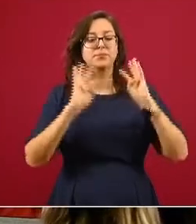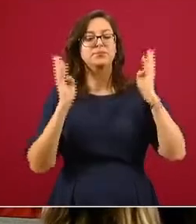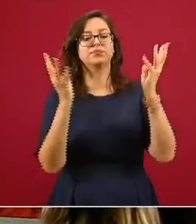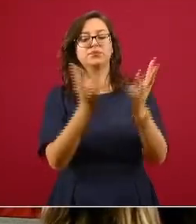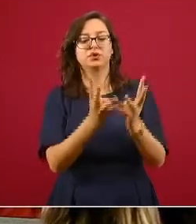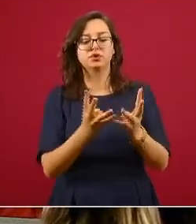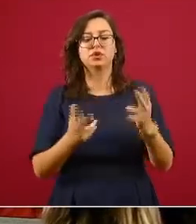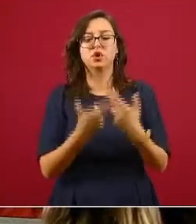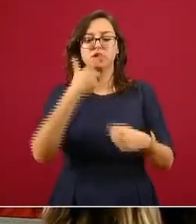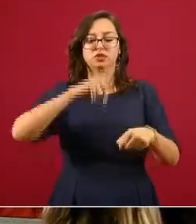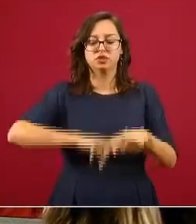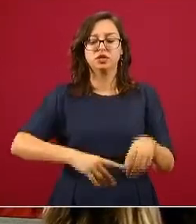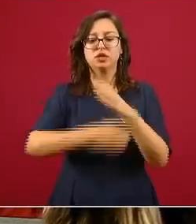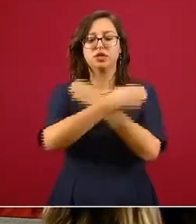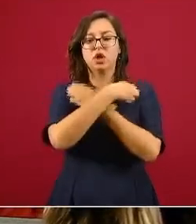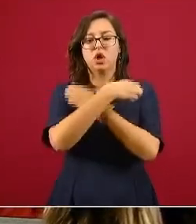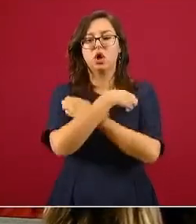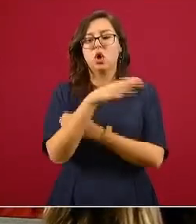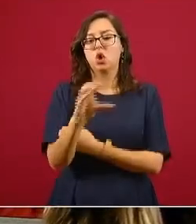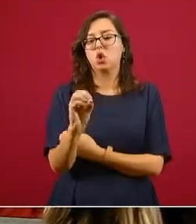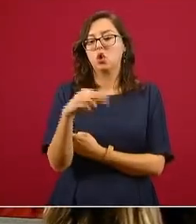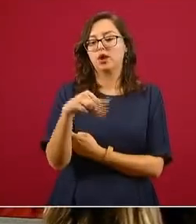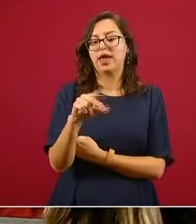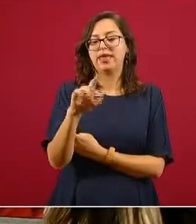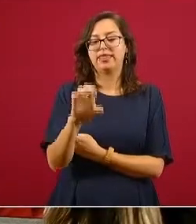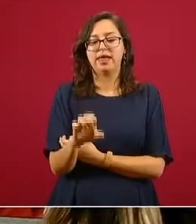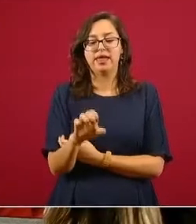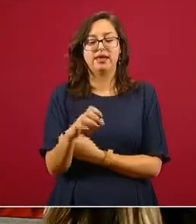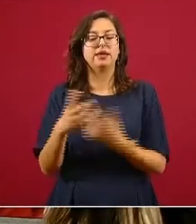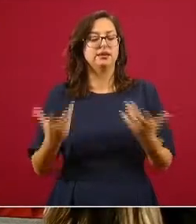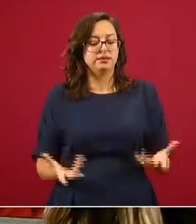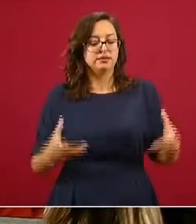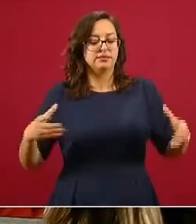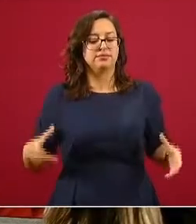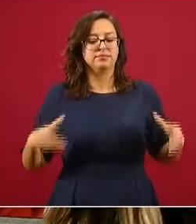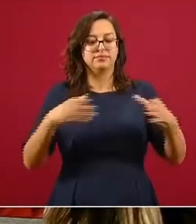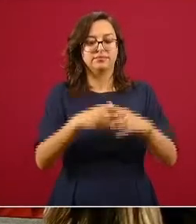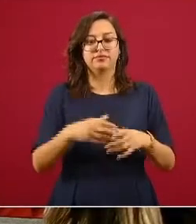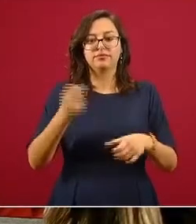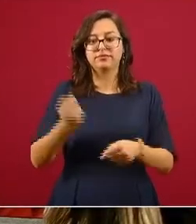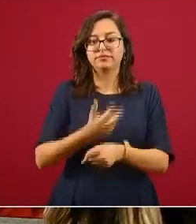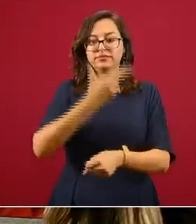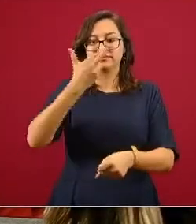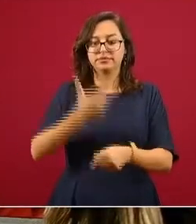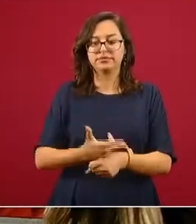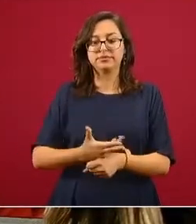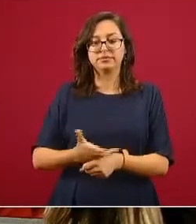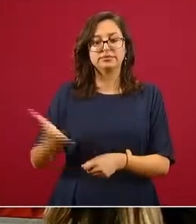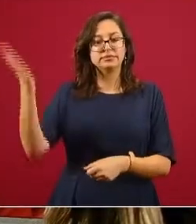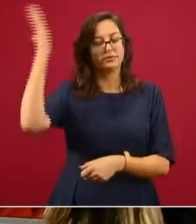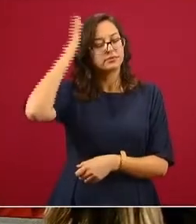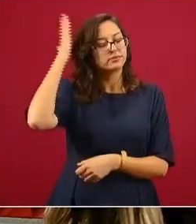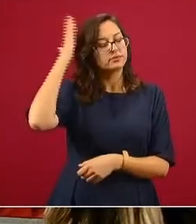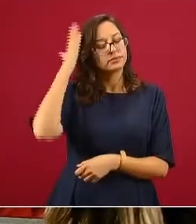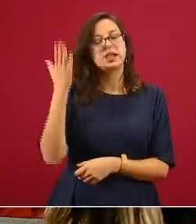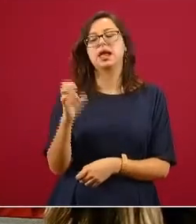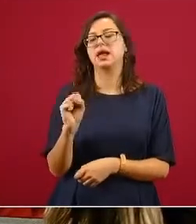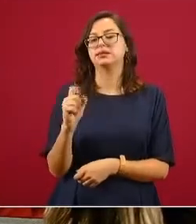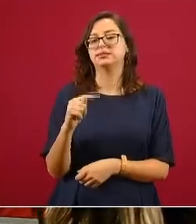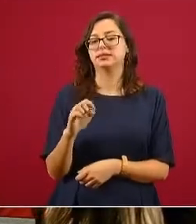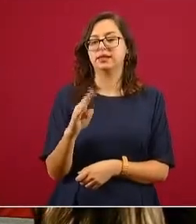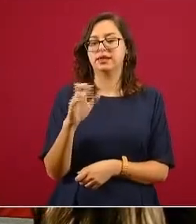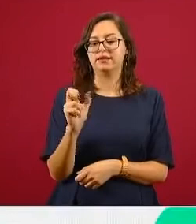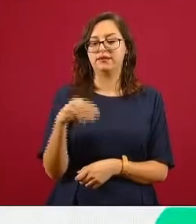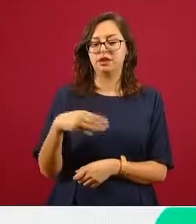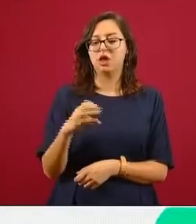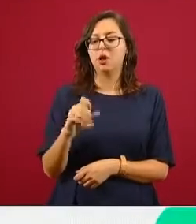Consejo Nacional de Educación, o Consejo Nacional Educativo, que preside el secretario del ramo, el maestro Esteban Moctezuma Barragán. Y